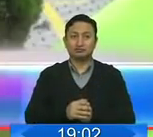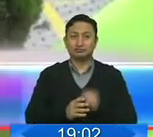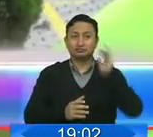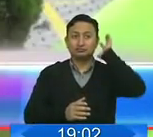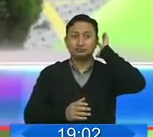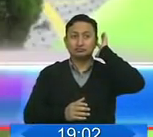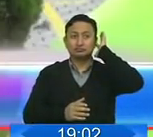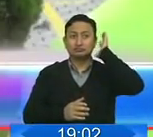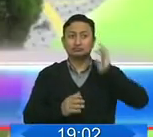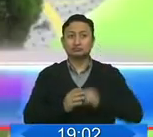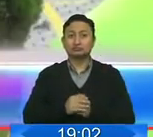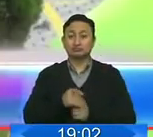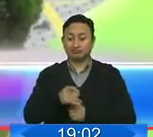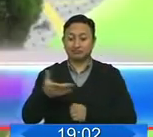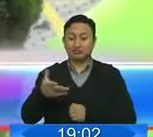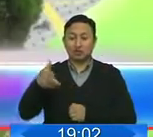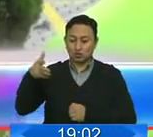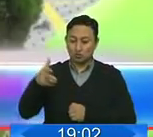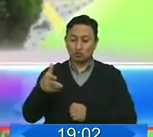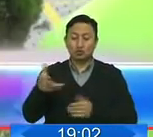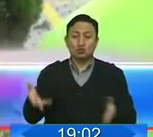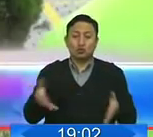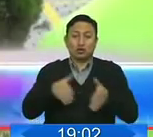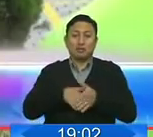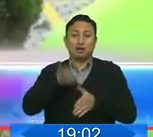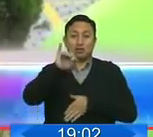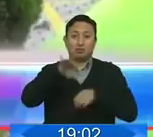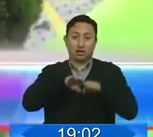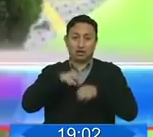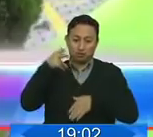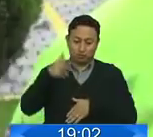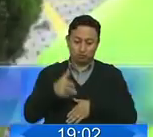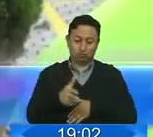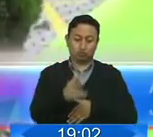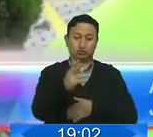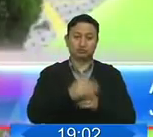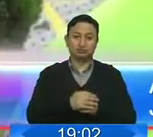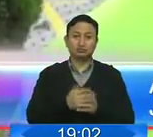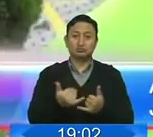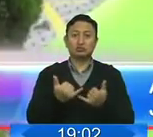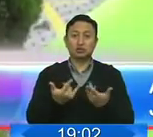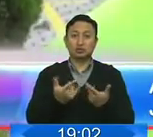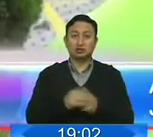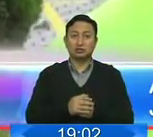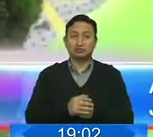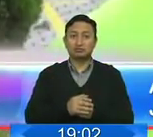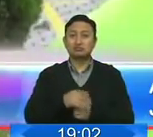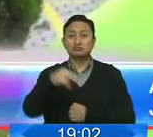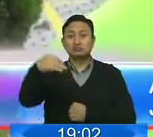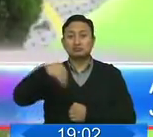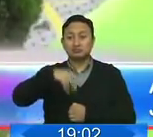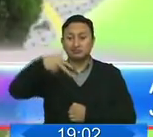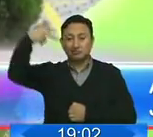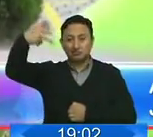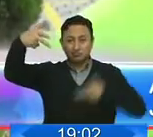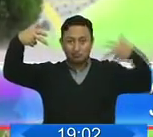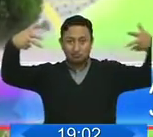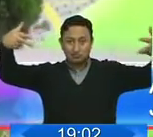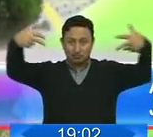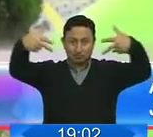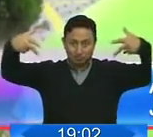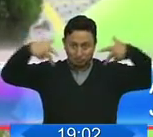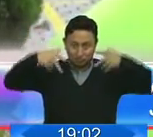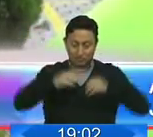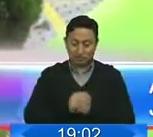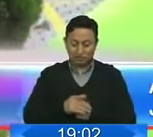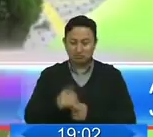sentido Otavalo-Ibarra. Vamos a realizar el levantamiento de cámaras si tenemos en el lugar. Estamos haciendo ya un barrido de las cámaras que existen en